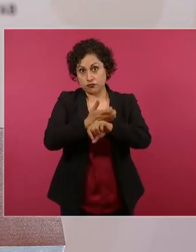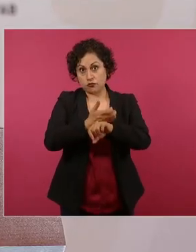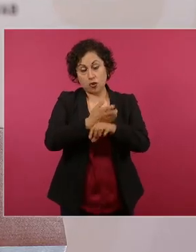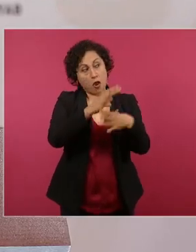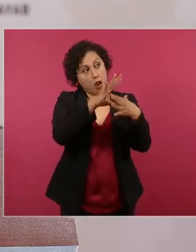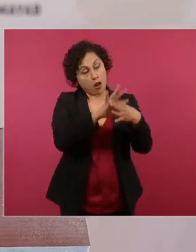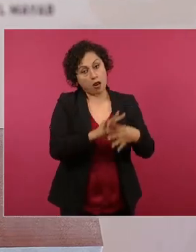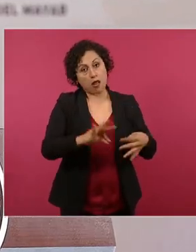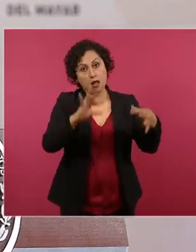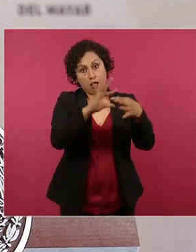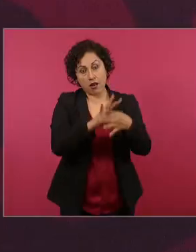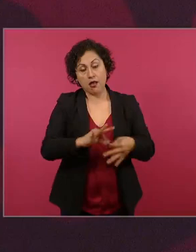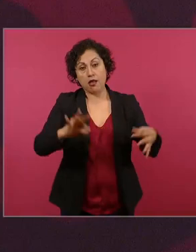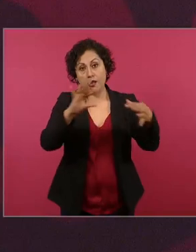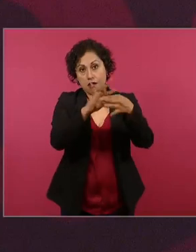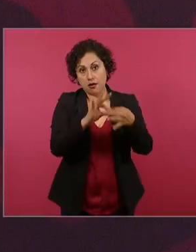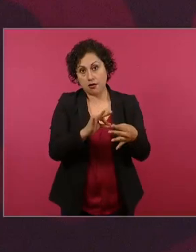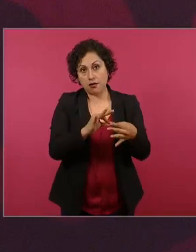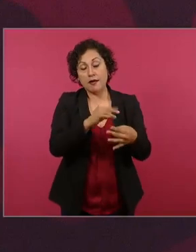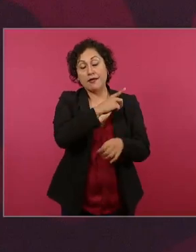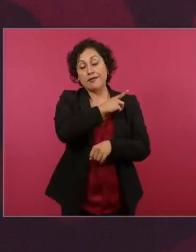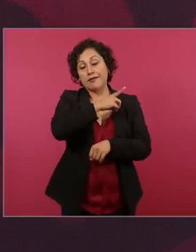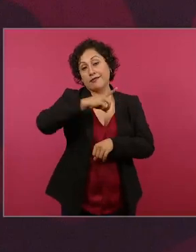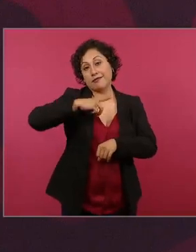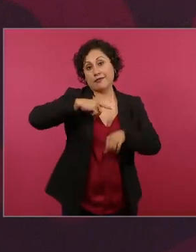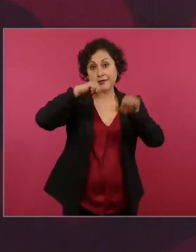de que hay que atender el